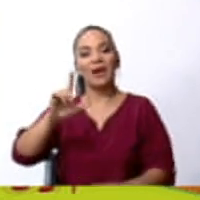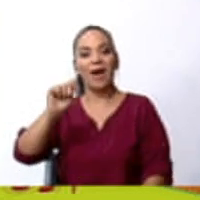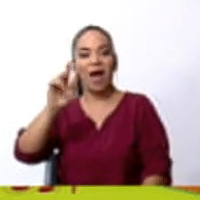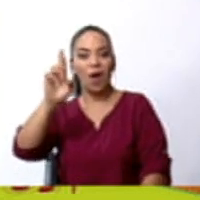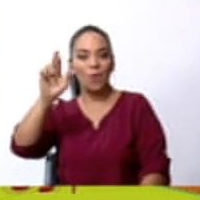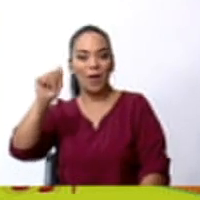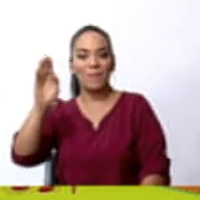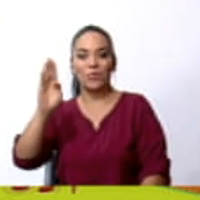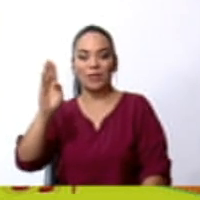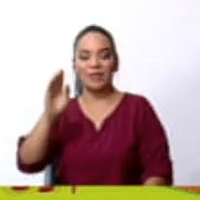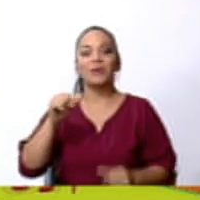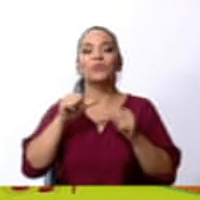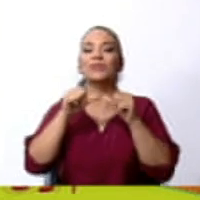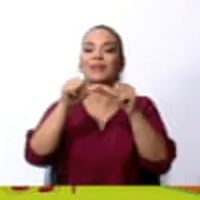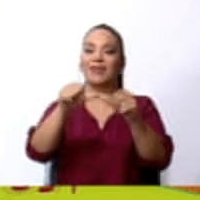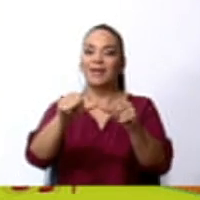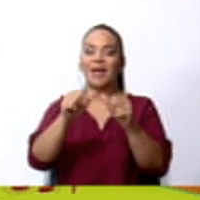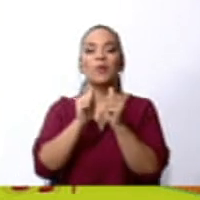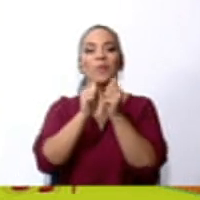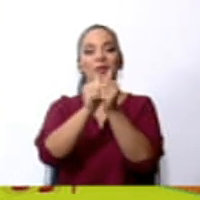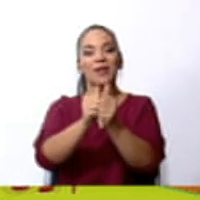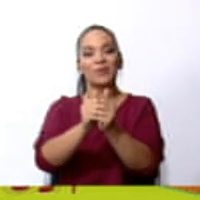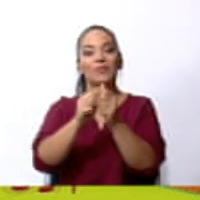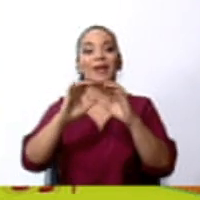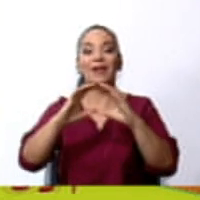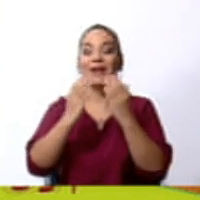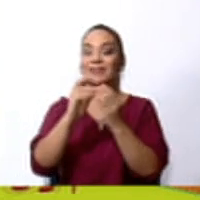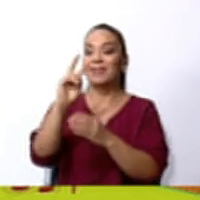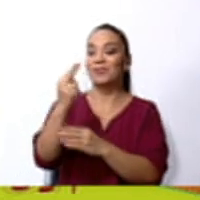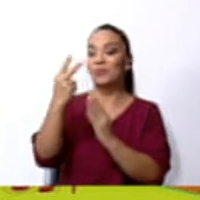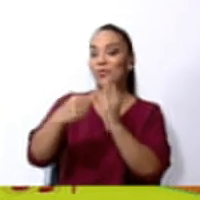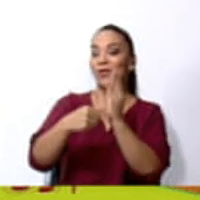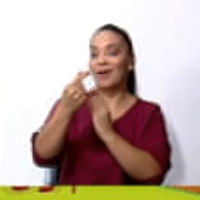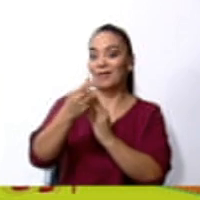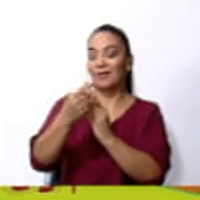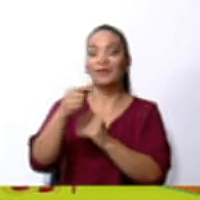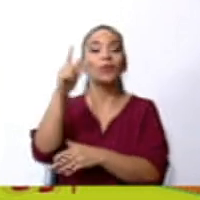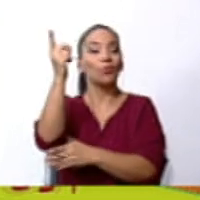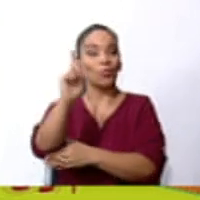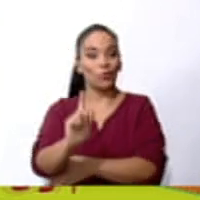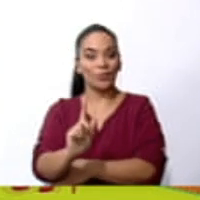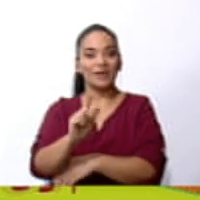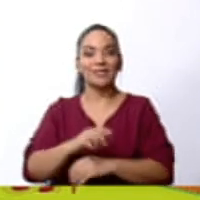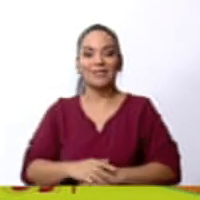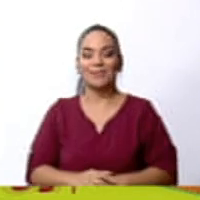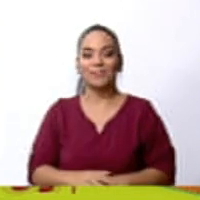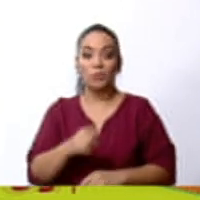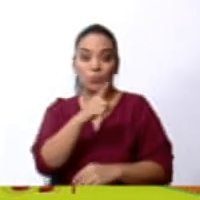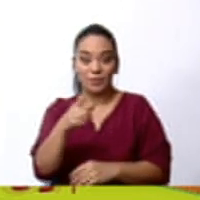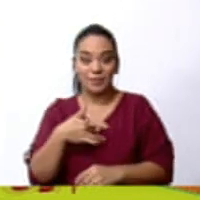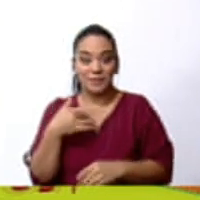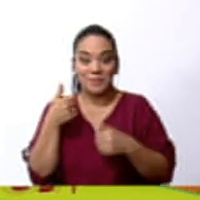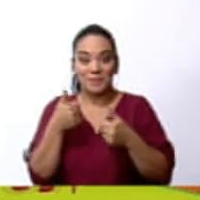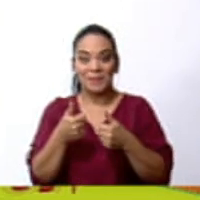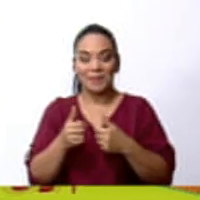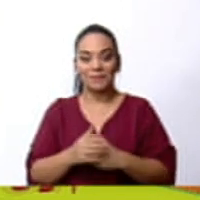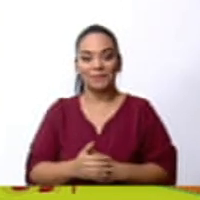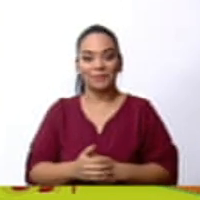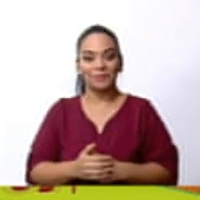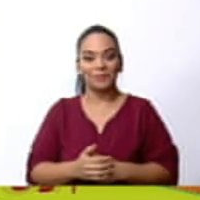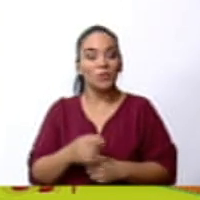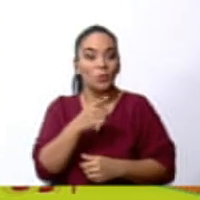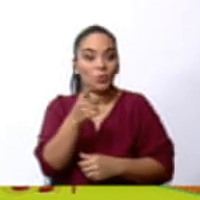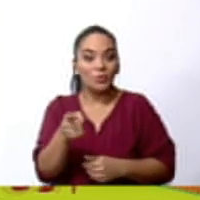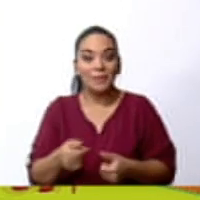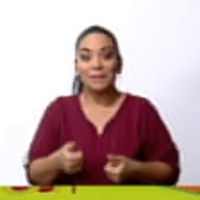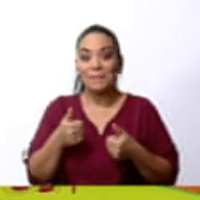y seguiré acompañándolo en la clase de segundo año todos los lunes. ¿Cómo se han sentido? Cuéntenme, ¿cómo